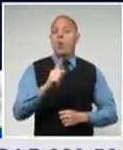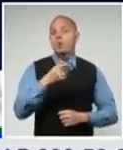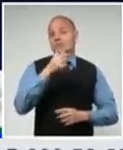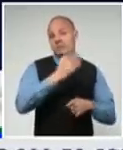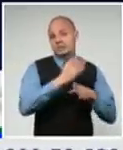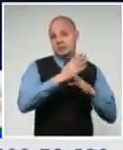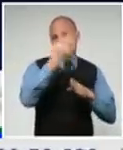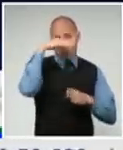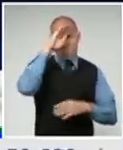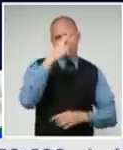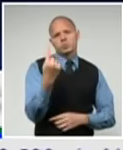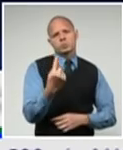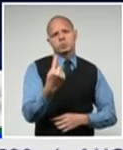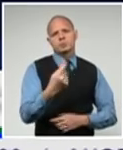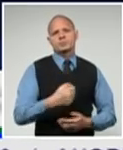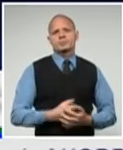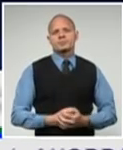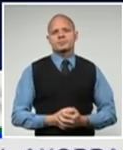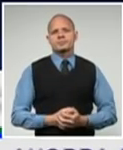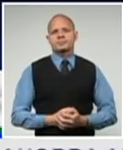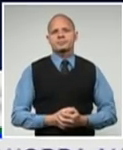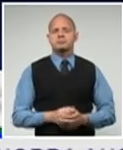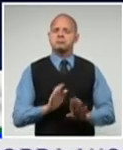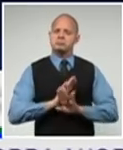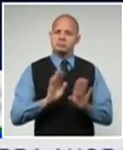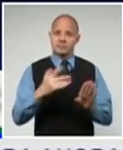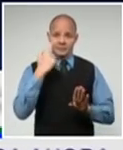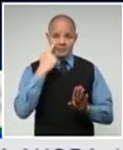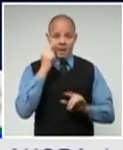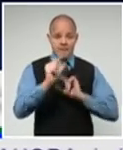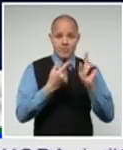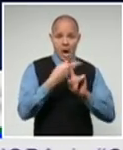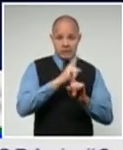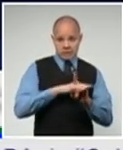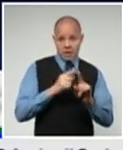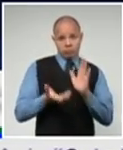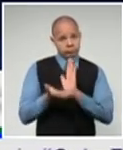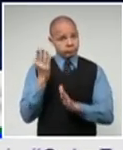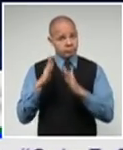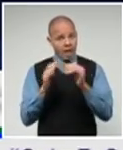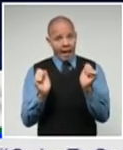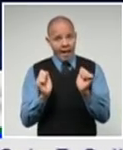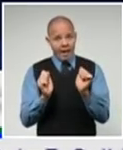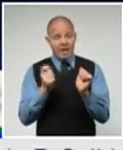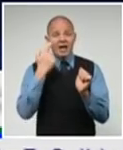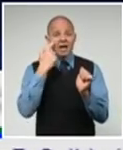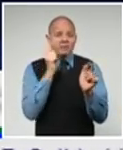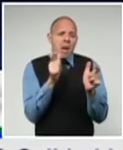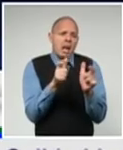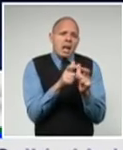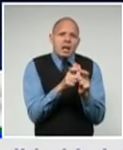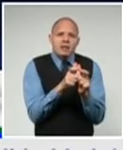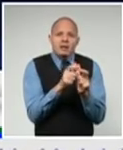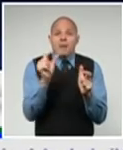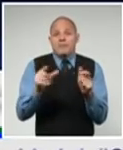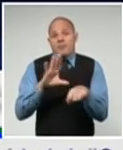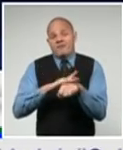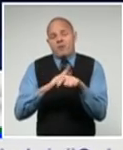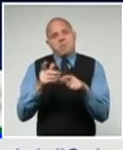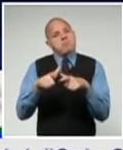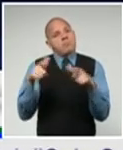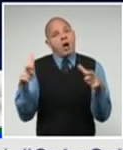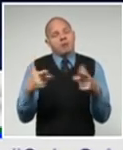Cuba 1, que con este número de altas realmente no se logra un balance positivo